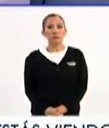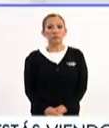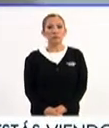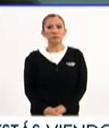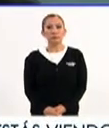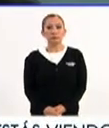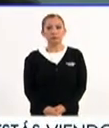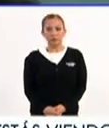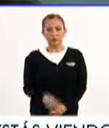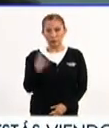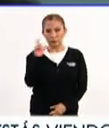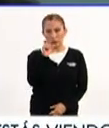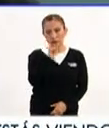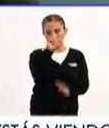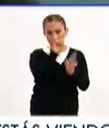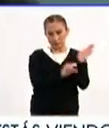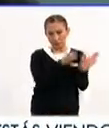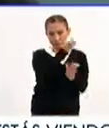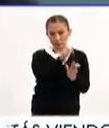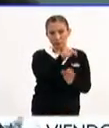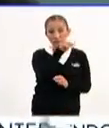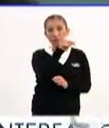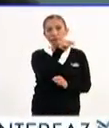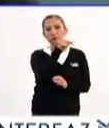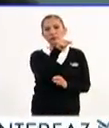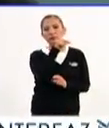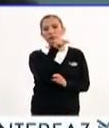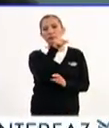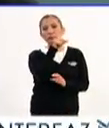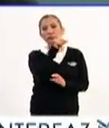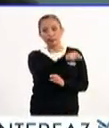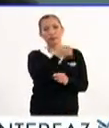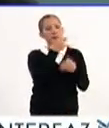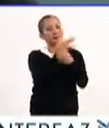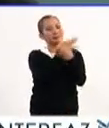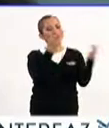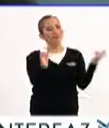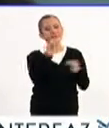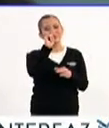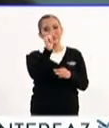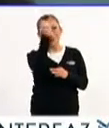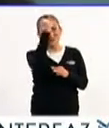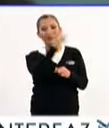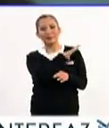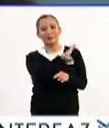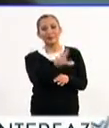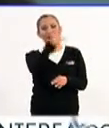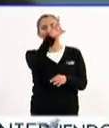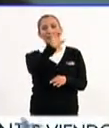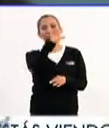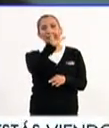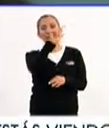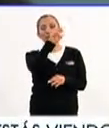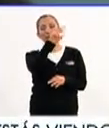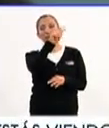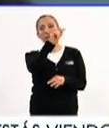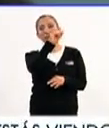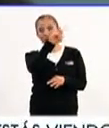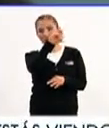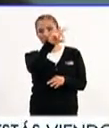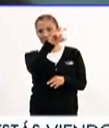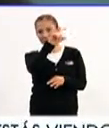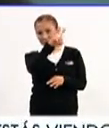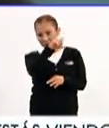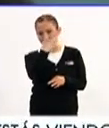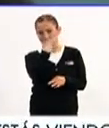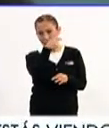algún poco tiempo después, algunos meses después de haber publicado la teoría general de la relatividad, trabajando un